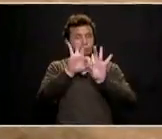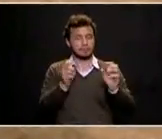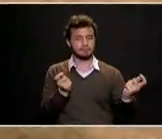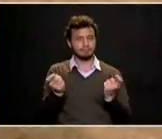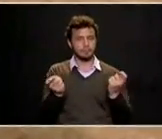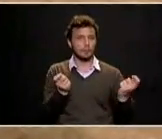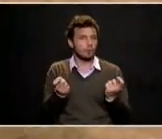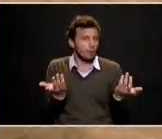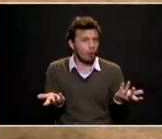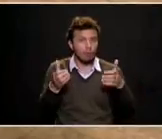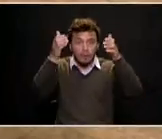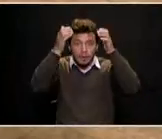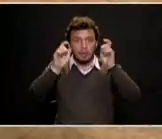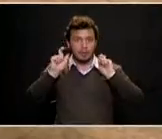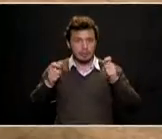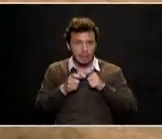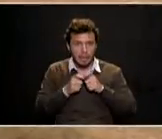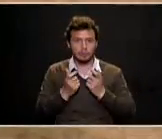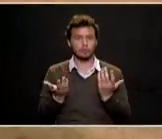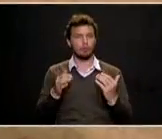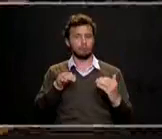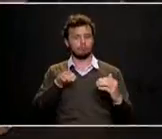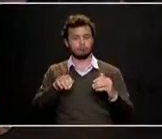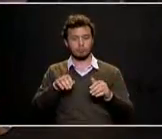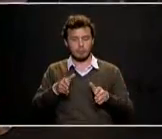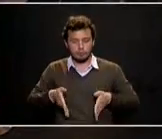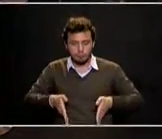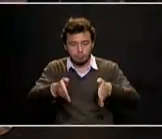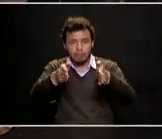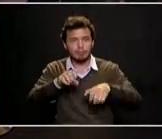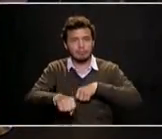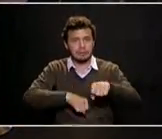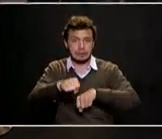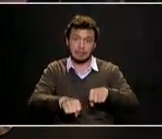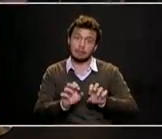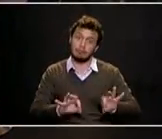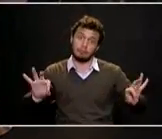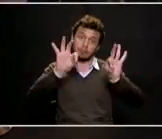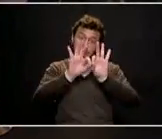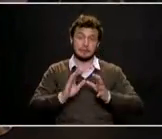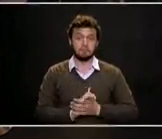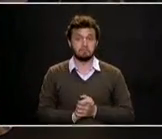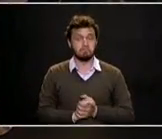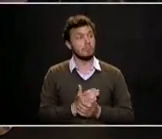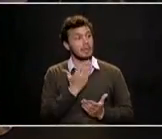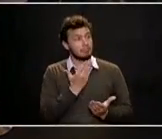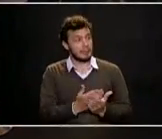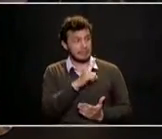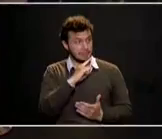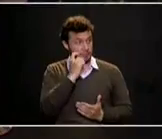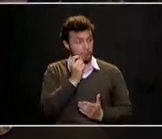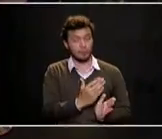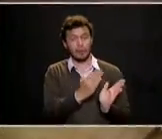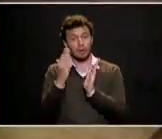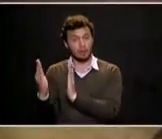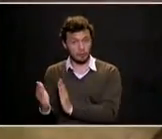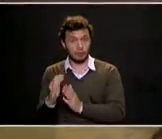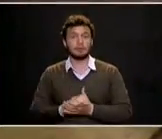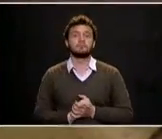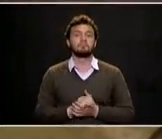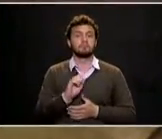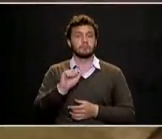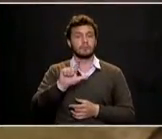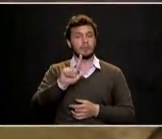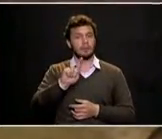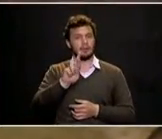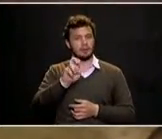vayan de forma segura. Muchas gracias, candidato Daniel Quintero. Ahora el turno para Alfredo Ramos Maya, del Centro Democrático. Muy buenas noches, muchas gracias por